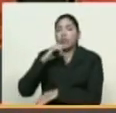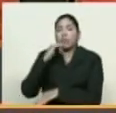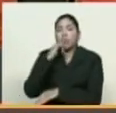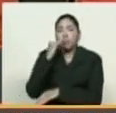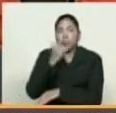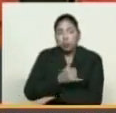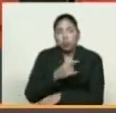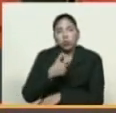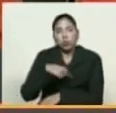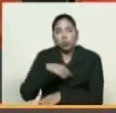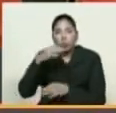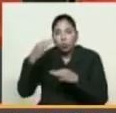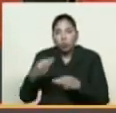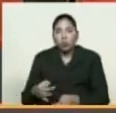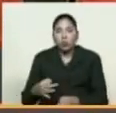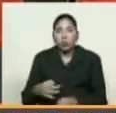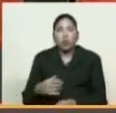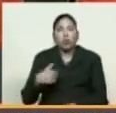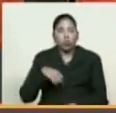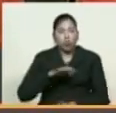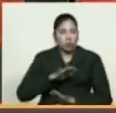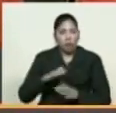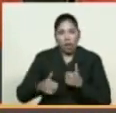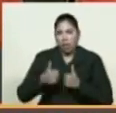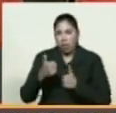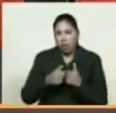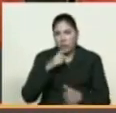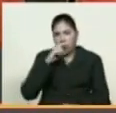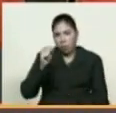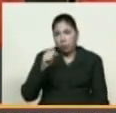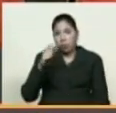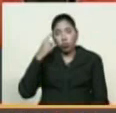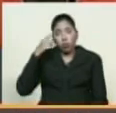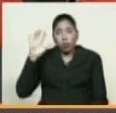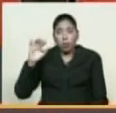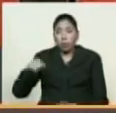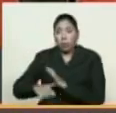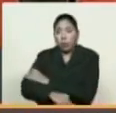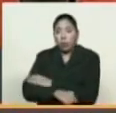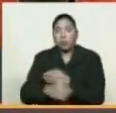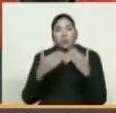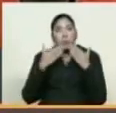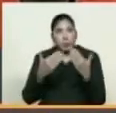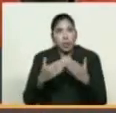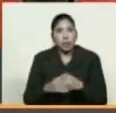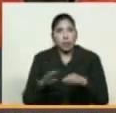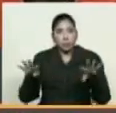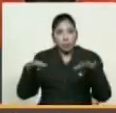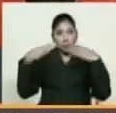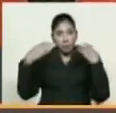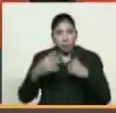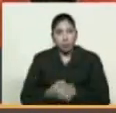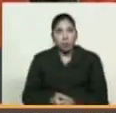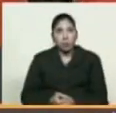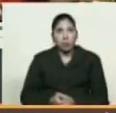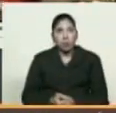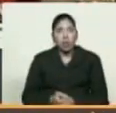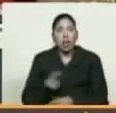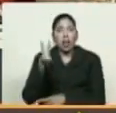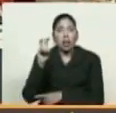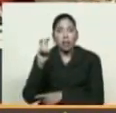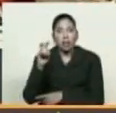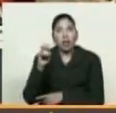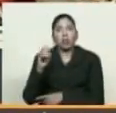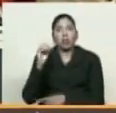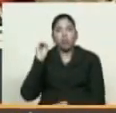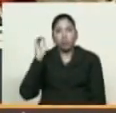candidatos, no sabemos qué va a hacer la derecha a esta altura. Bueno, muchísimas gracias a todos y a todas, nos vemos el día viernes en el